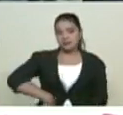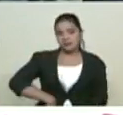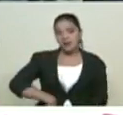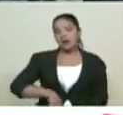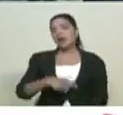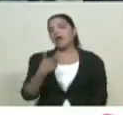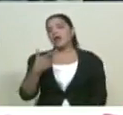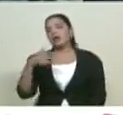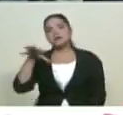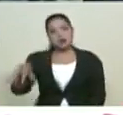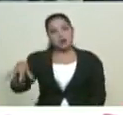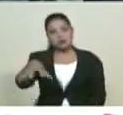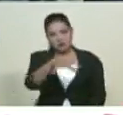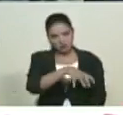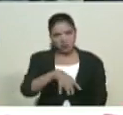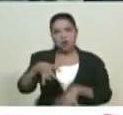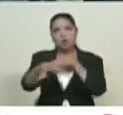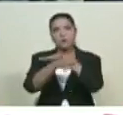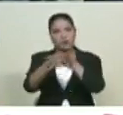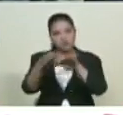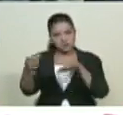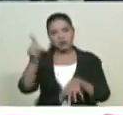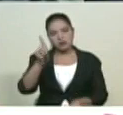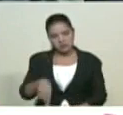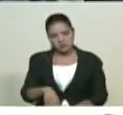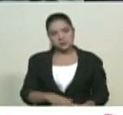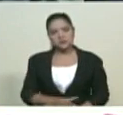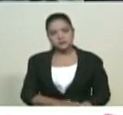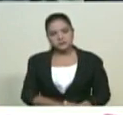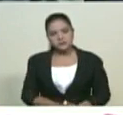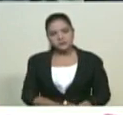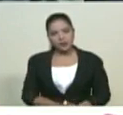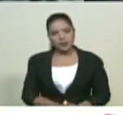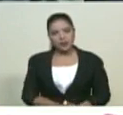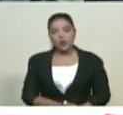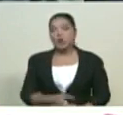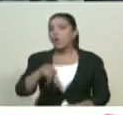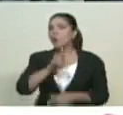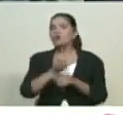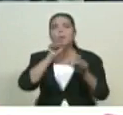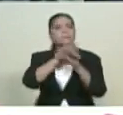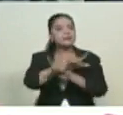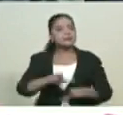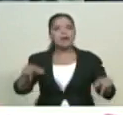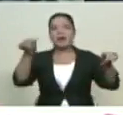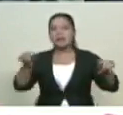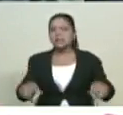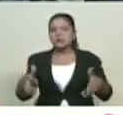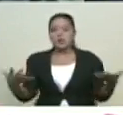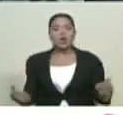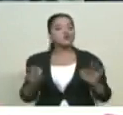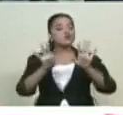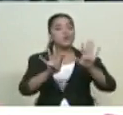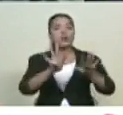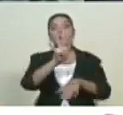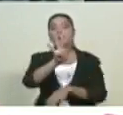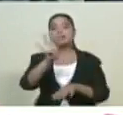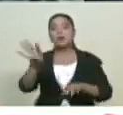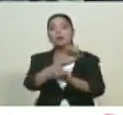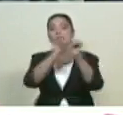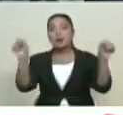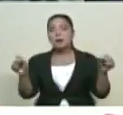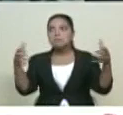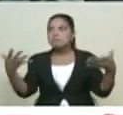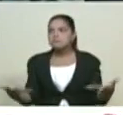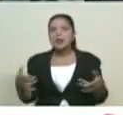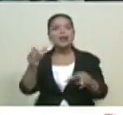en elecciones regionales y en elecciones de alcaldes y alcaldesas. Nosotros el único mensaje que podemos dar a esta hora, a las 9:44 de la mañana, es